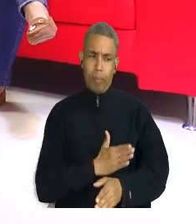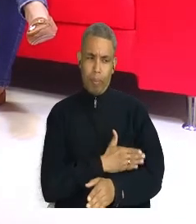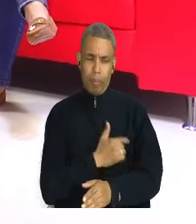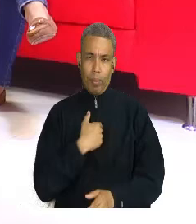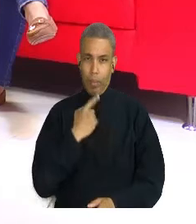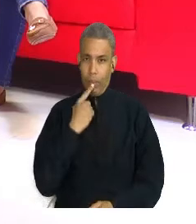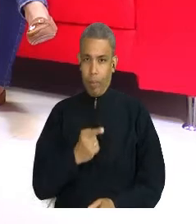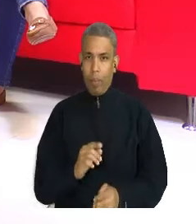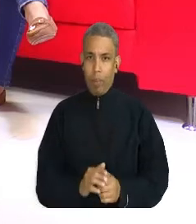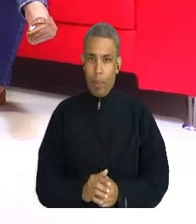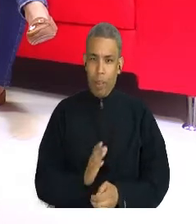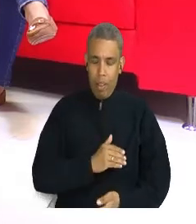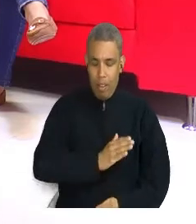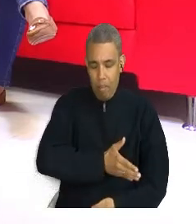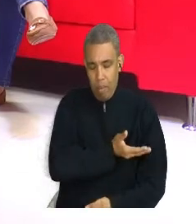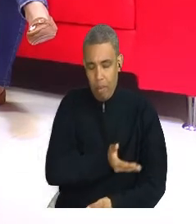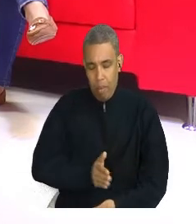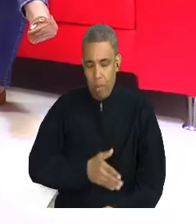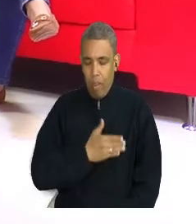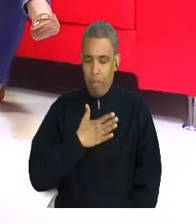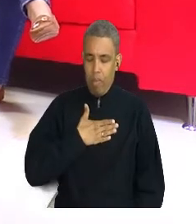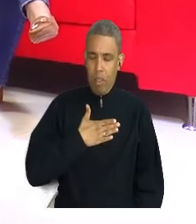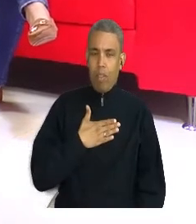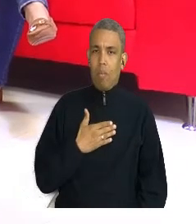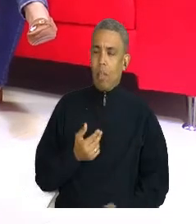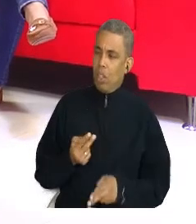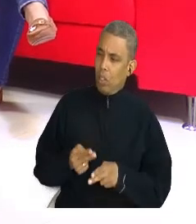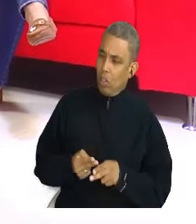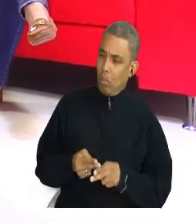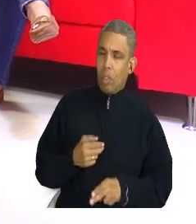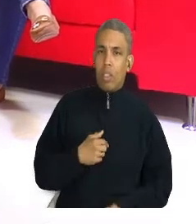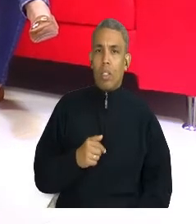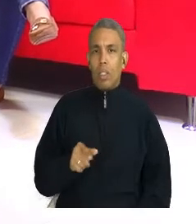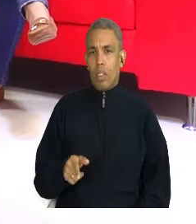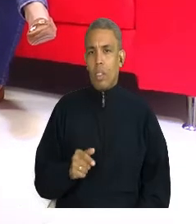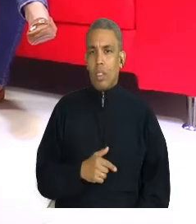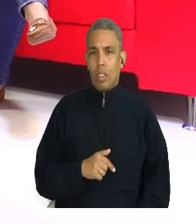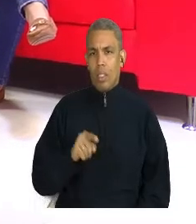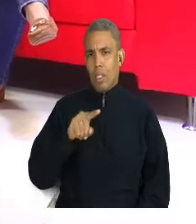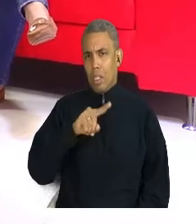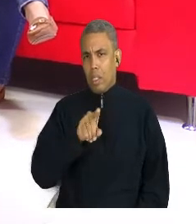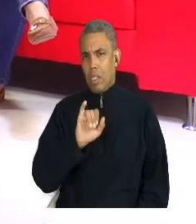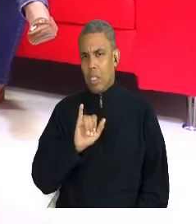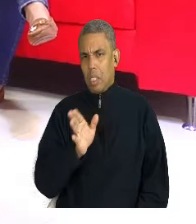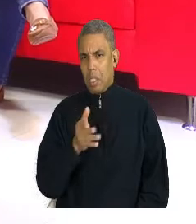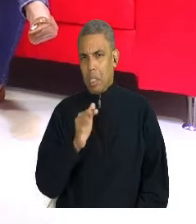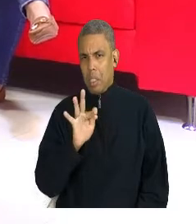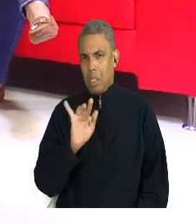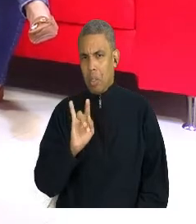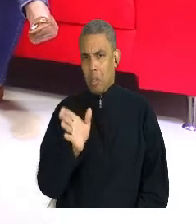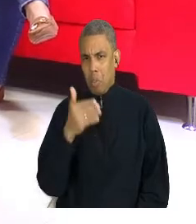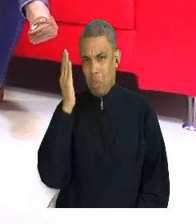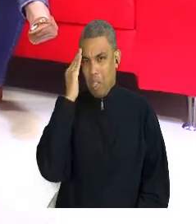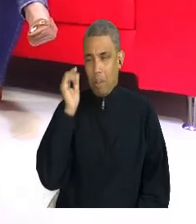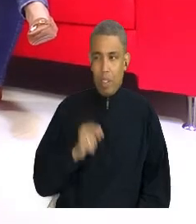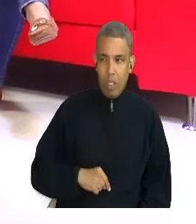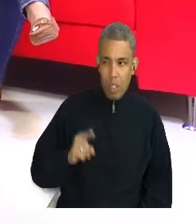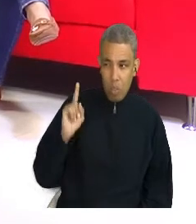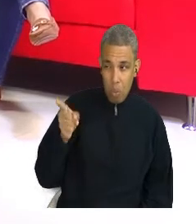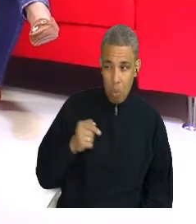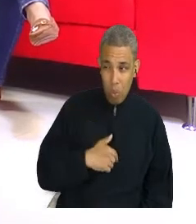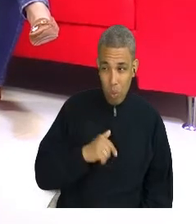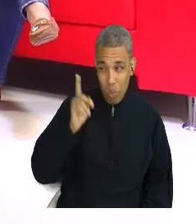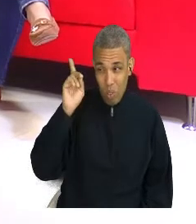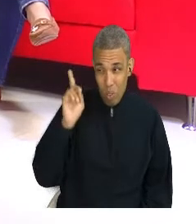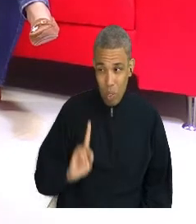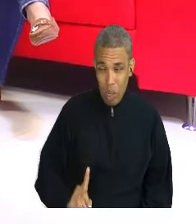es de mi autoría. ¿Cómo se llama? Se llama Si Tú Supieras. Es algo basado en una experiencia personal, muy al